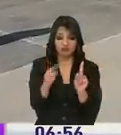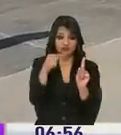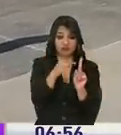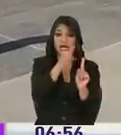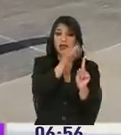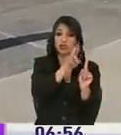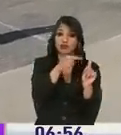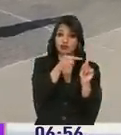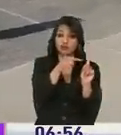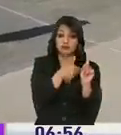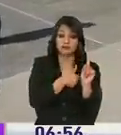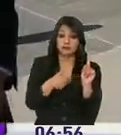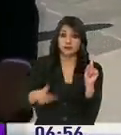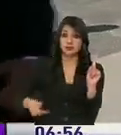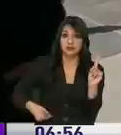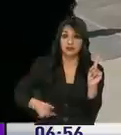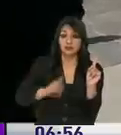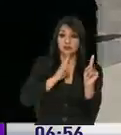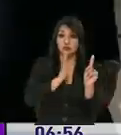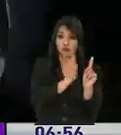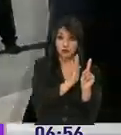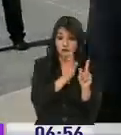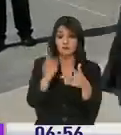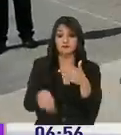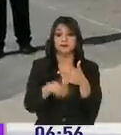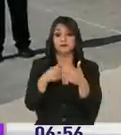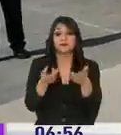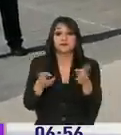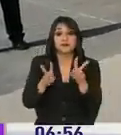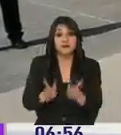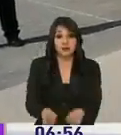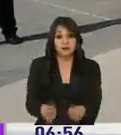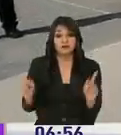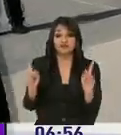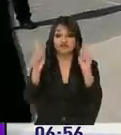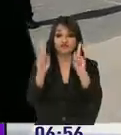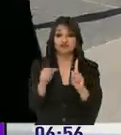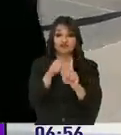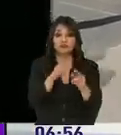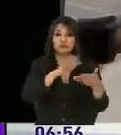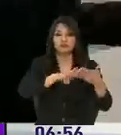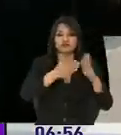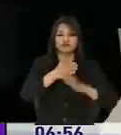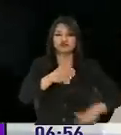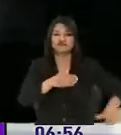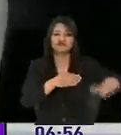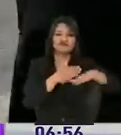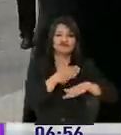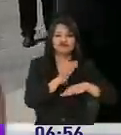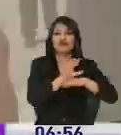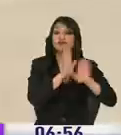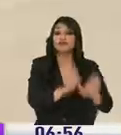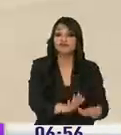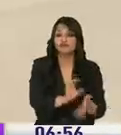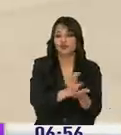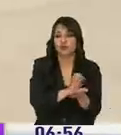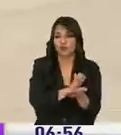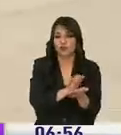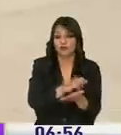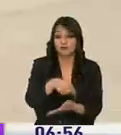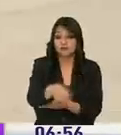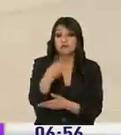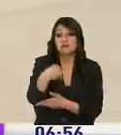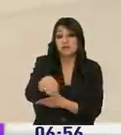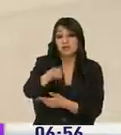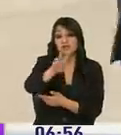Áder, presidente de Hungría. Así también mantendrá un encuentro con la comunidad ecuatoriana de Nueva York. Ya el miércoles